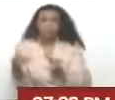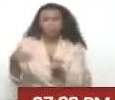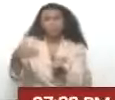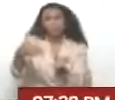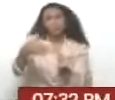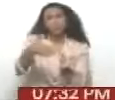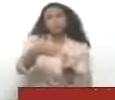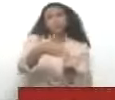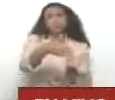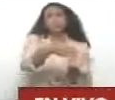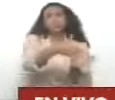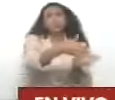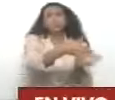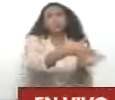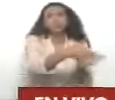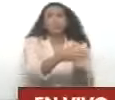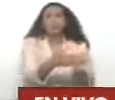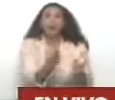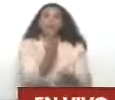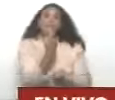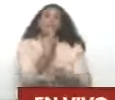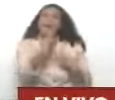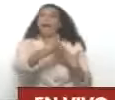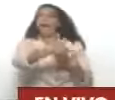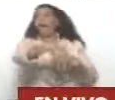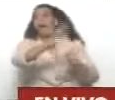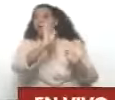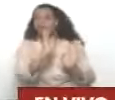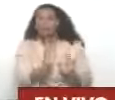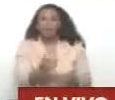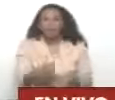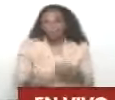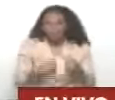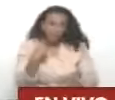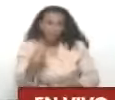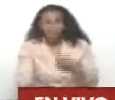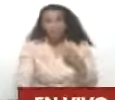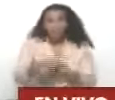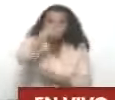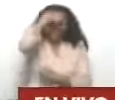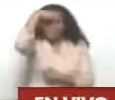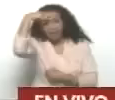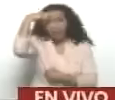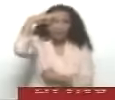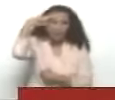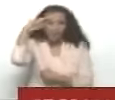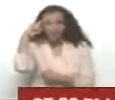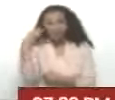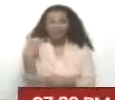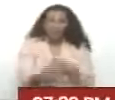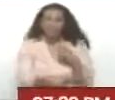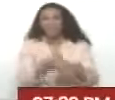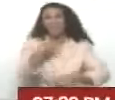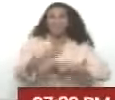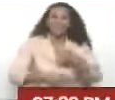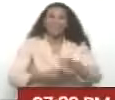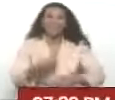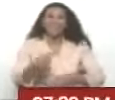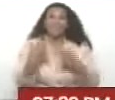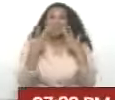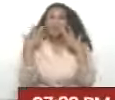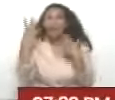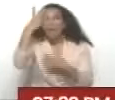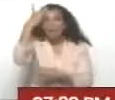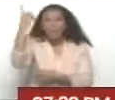cancha? No, faltan 3 kilómetros. Y ya yo había corrido 2 kilómetros. Entonces yo dije, Dios